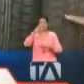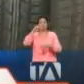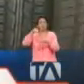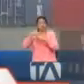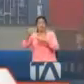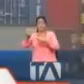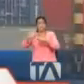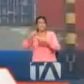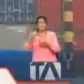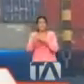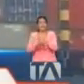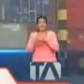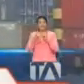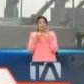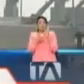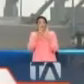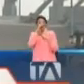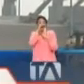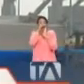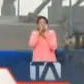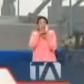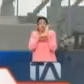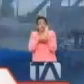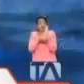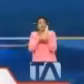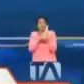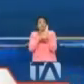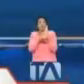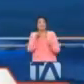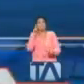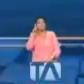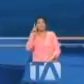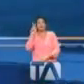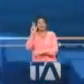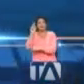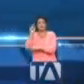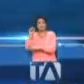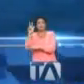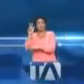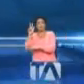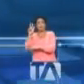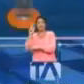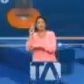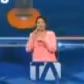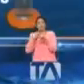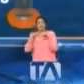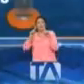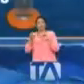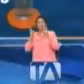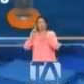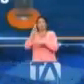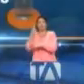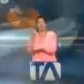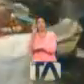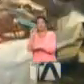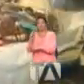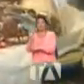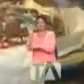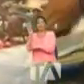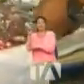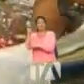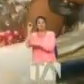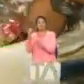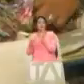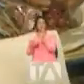menos arancel. Actualmente, un grupo de partidas pasará de pagar 23.3% a 11.7% de impuesto. Aquí,